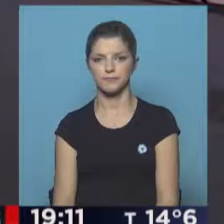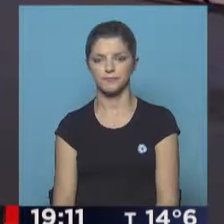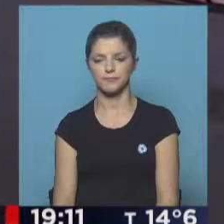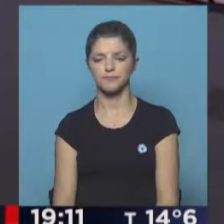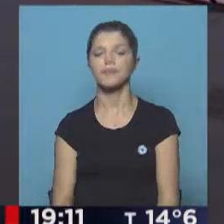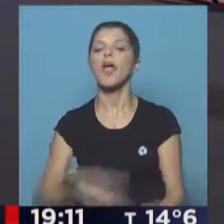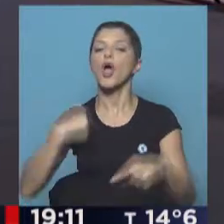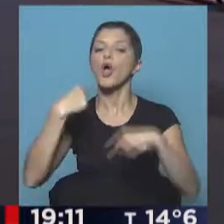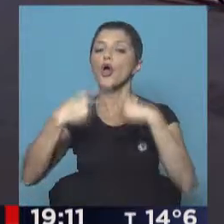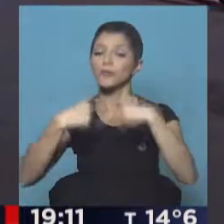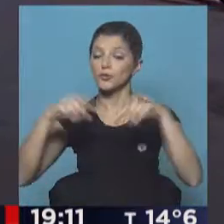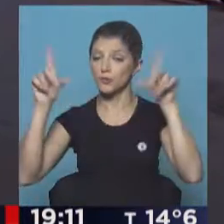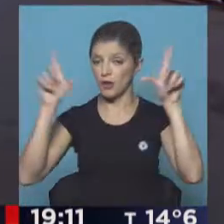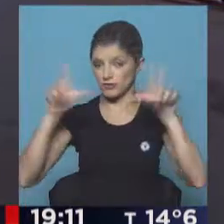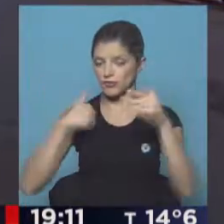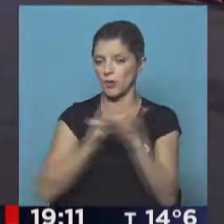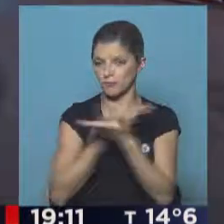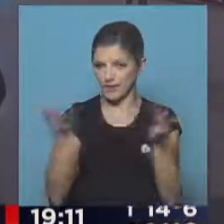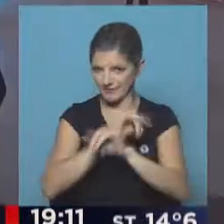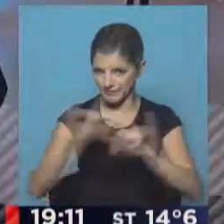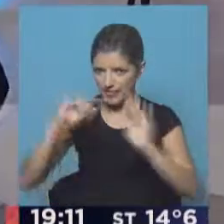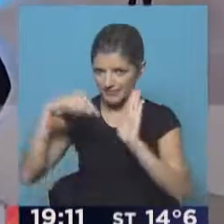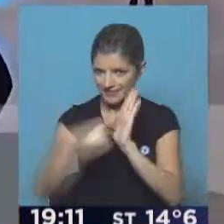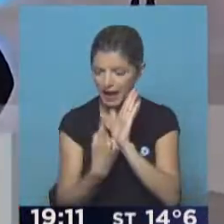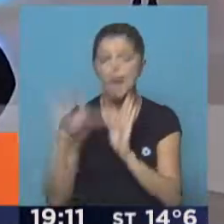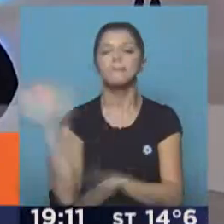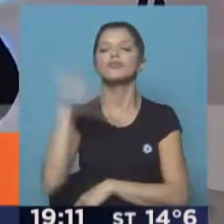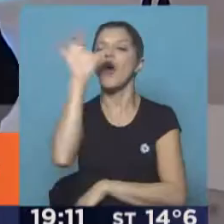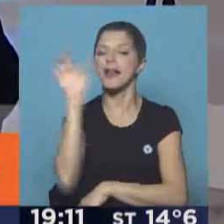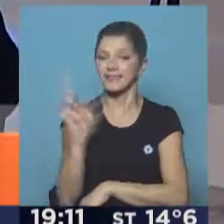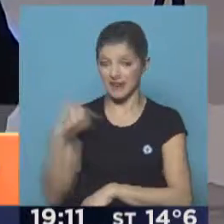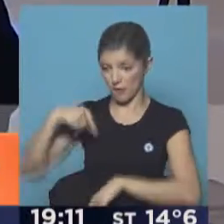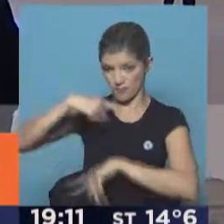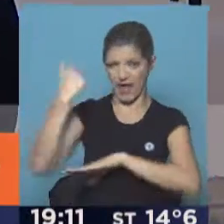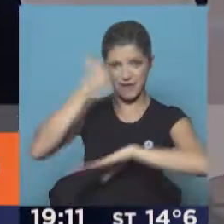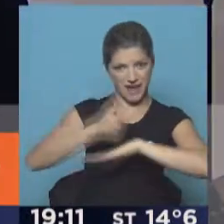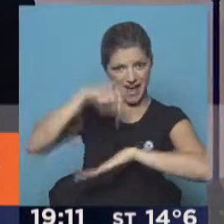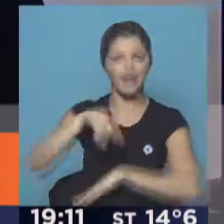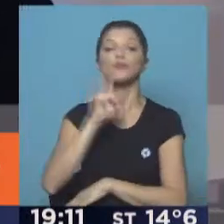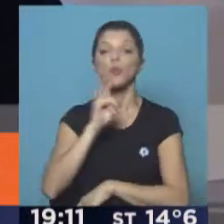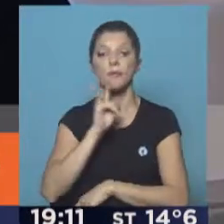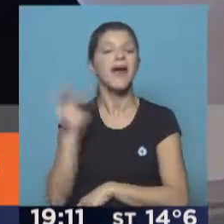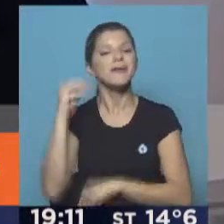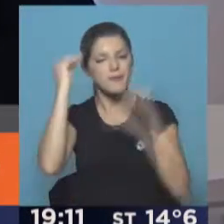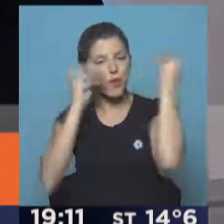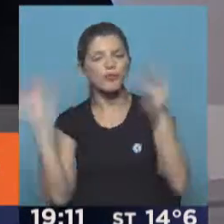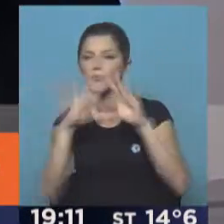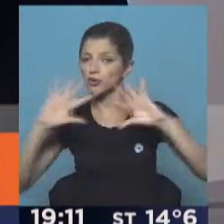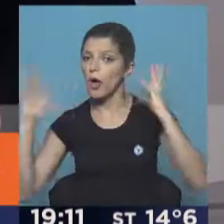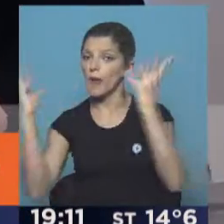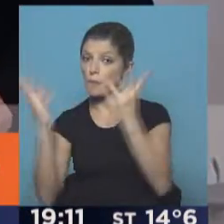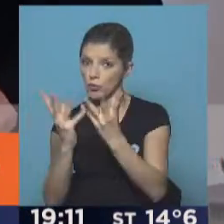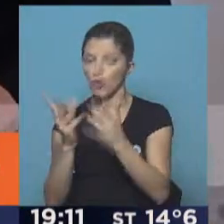Seguimos en el noticiero central de la televisión pública argentina para todo nuestro país desde Tucumán, preocupados por lo que ocurre en el mundo entero, en este caso en Estados